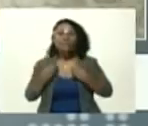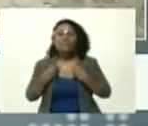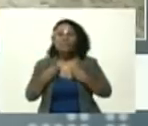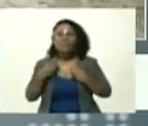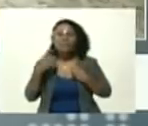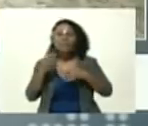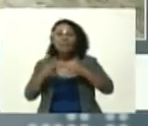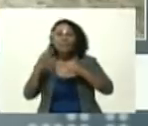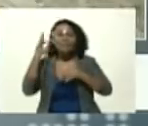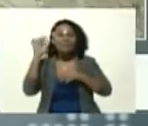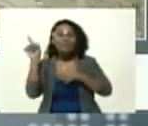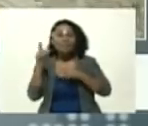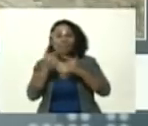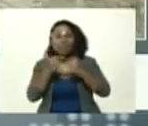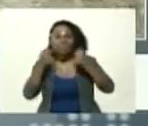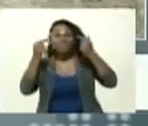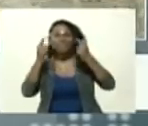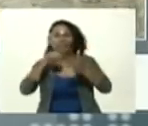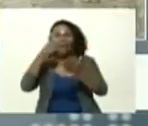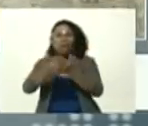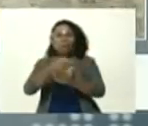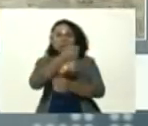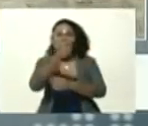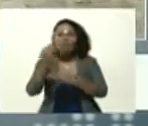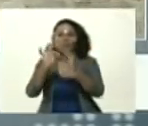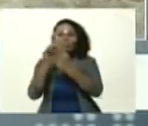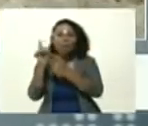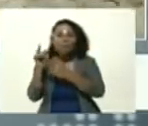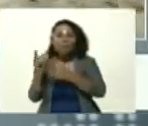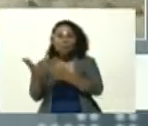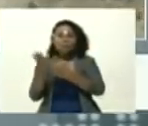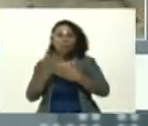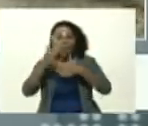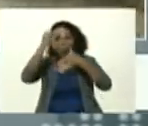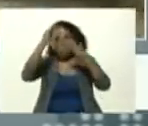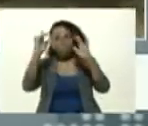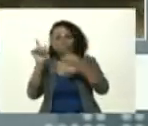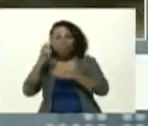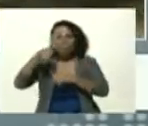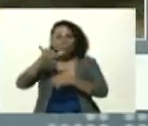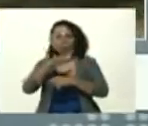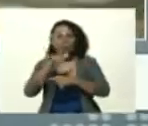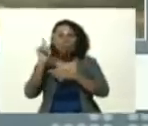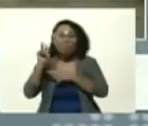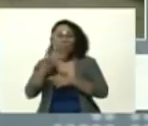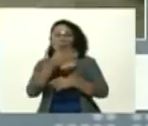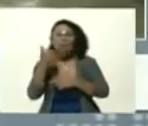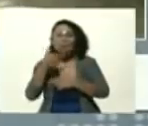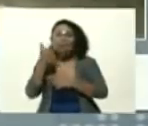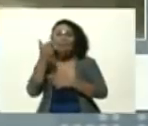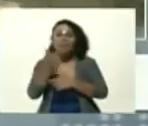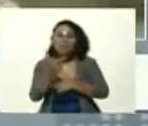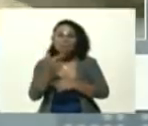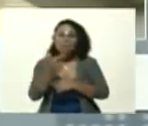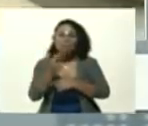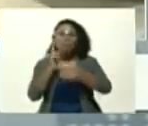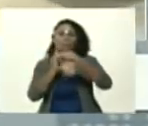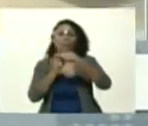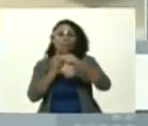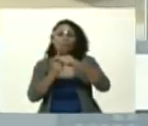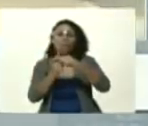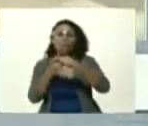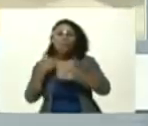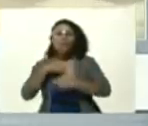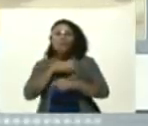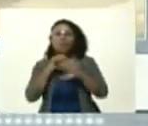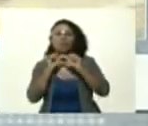está sonriente, en nombre de cada familia que está recibiendo la atención de este pueblo, creo que es mejor decirlo en positivo.